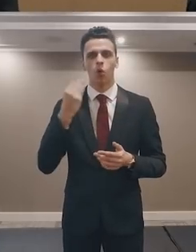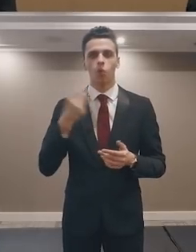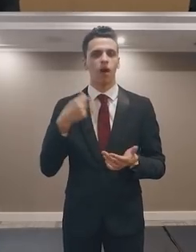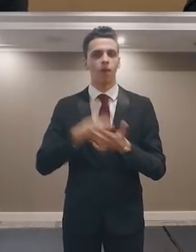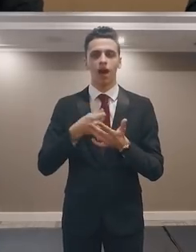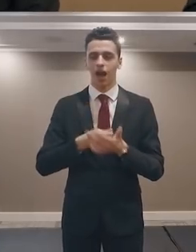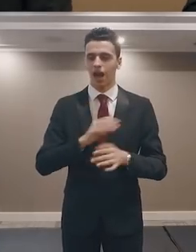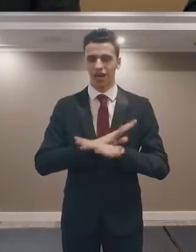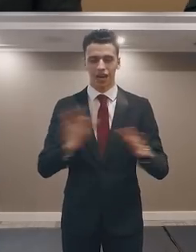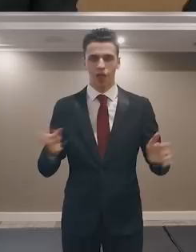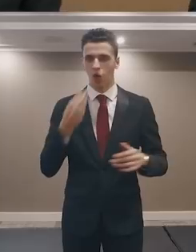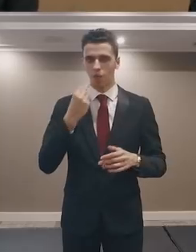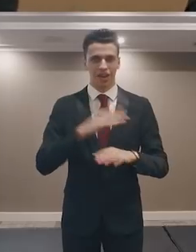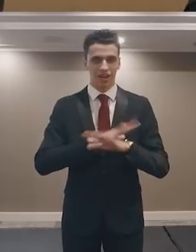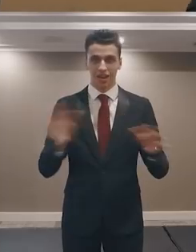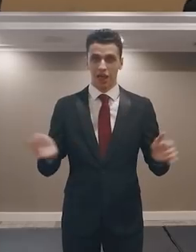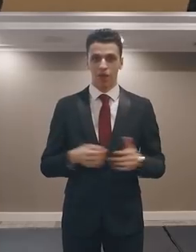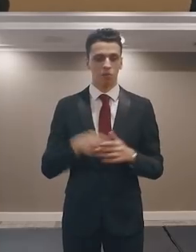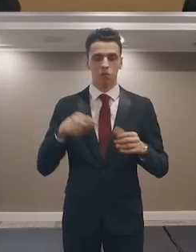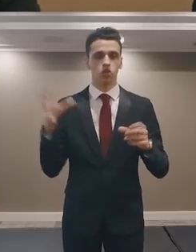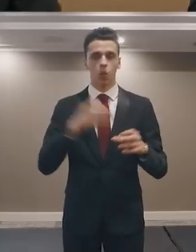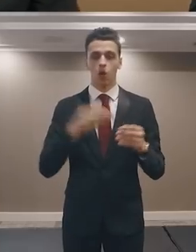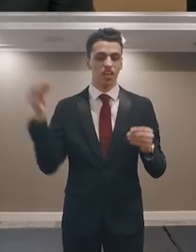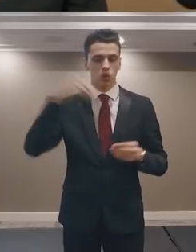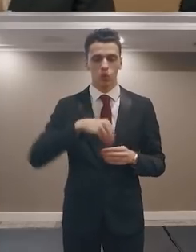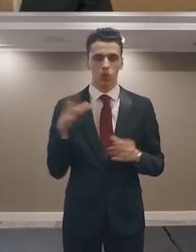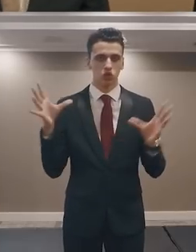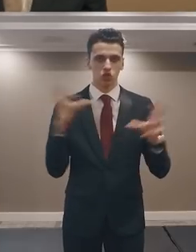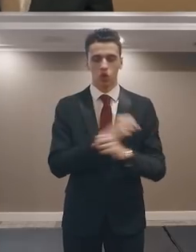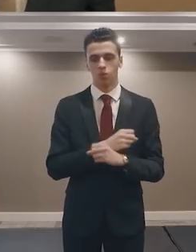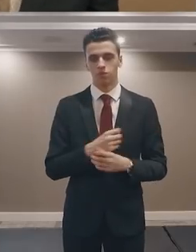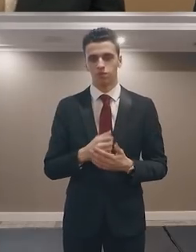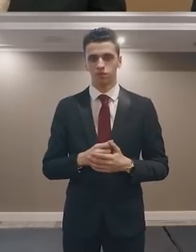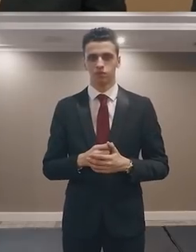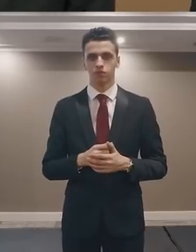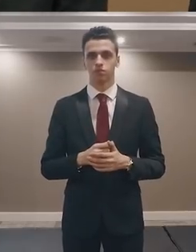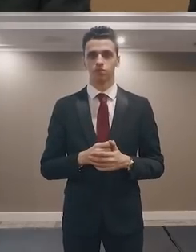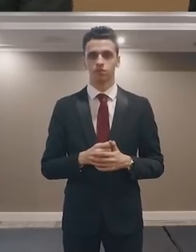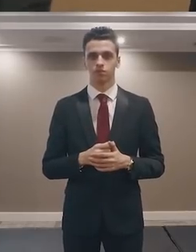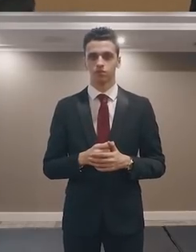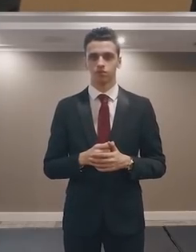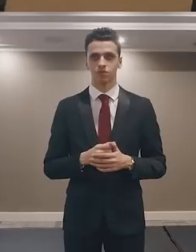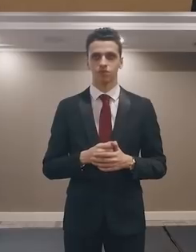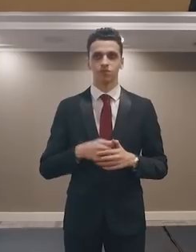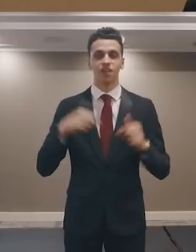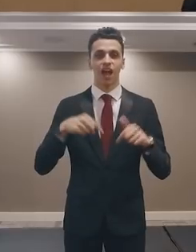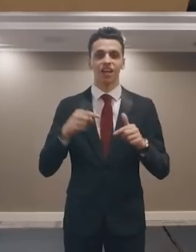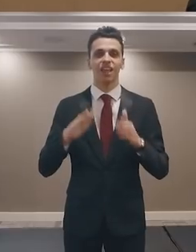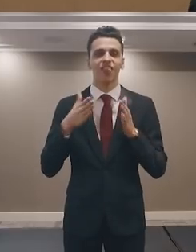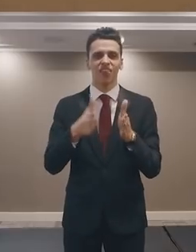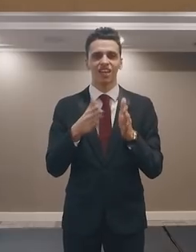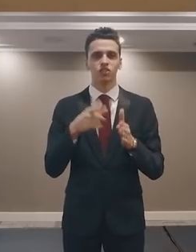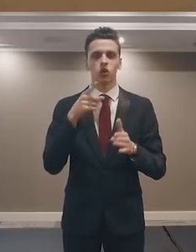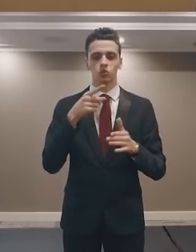pagar sostener no tener que preocuparte de beber y pagar eso es una maravilla esto es algo que le recomiendo cualquier persona que experimente lo que te vas a sentir millonario aunque hayas pagado